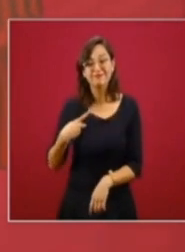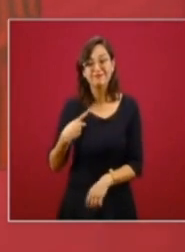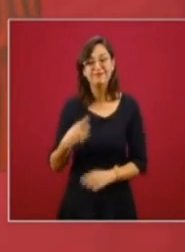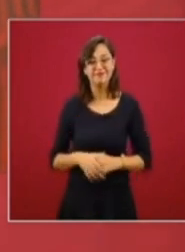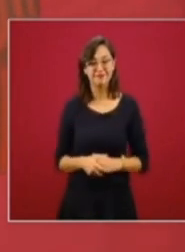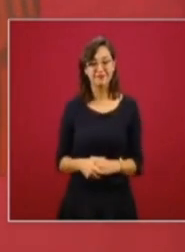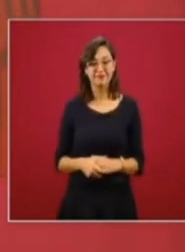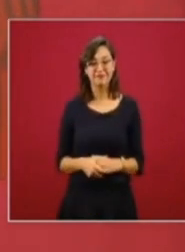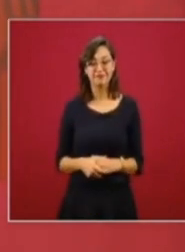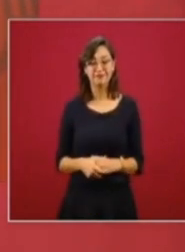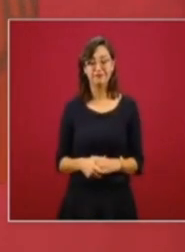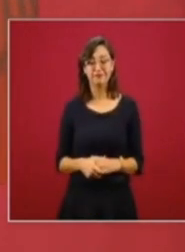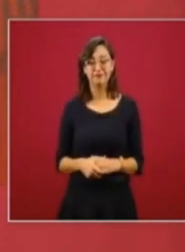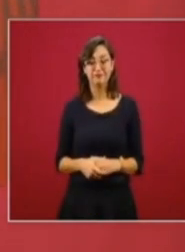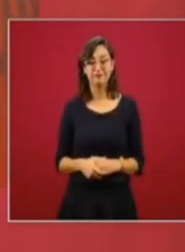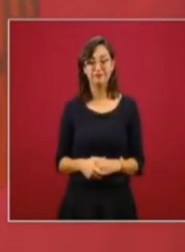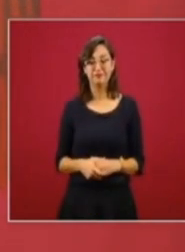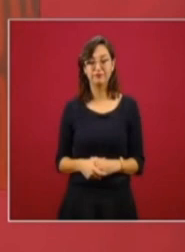Y es de sabios